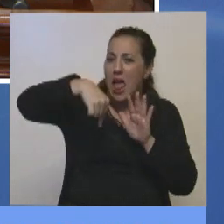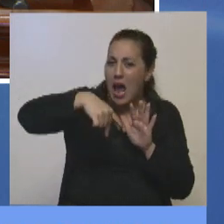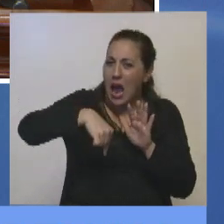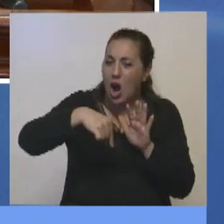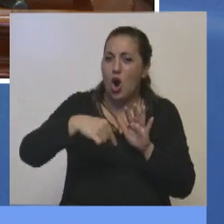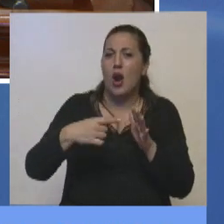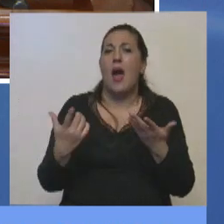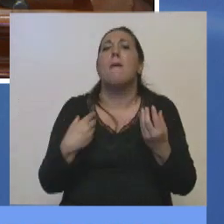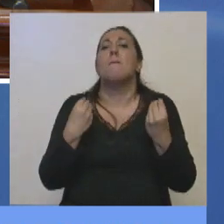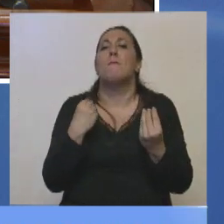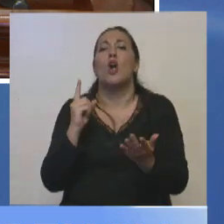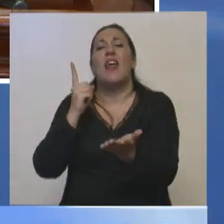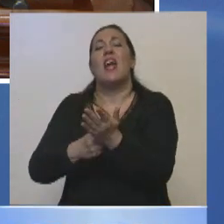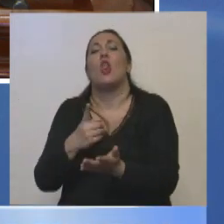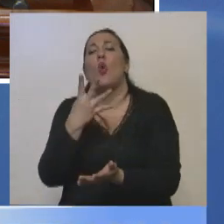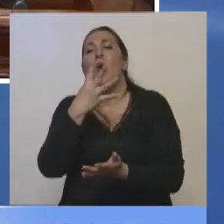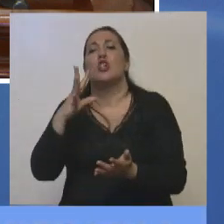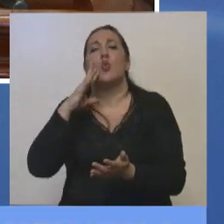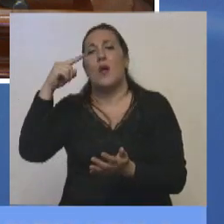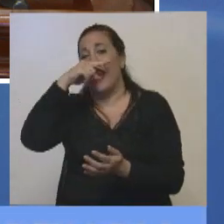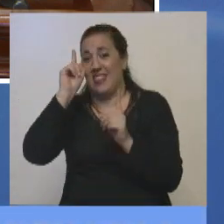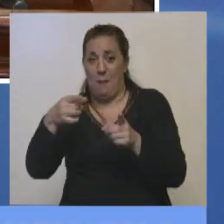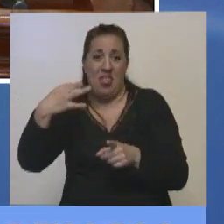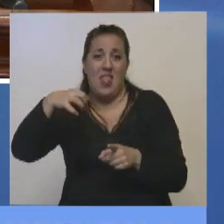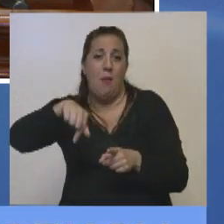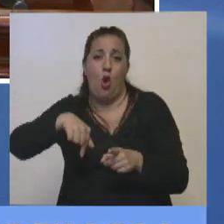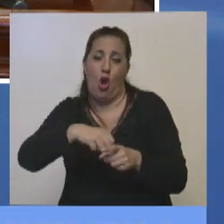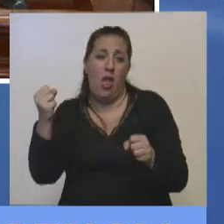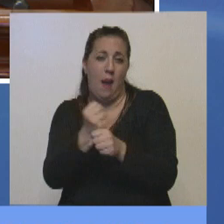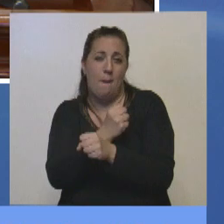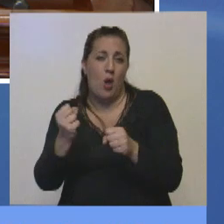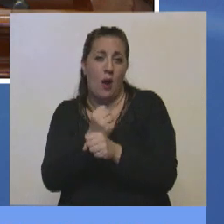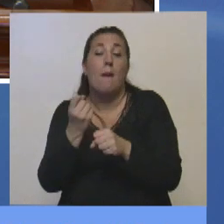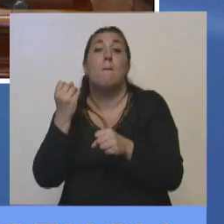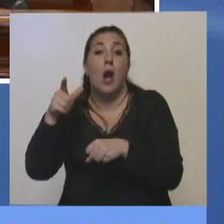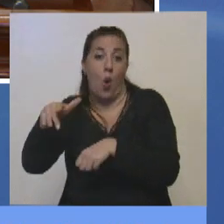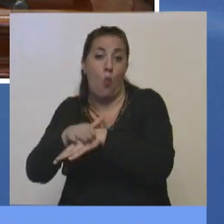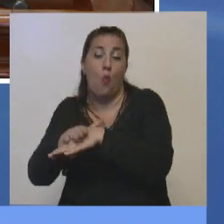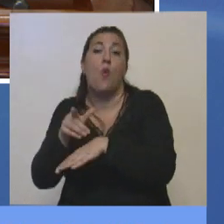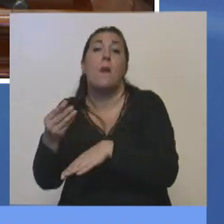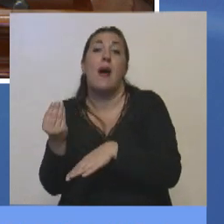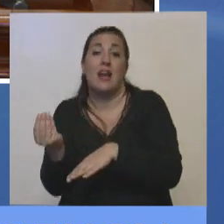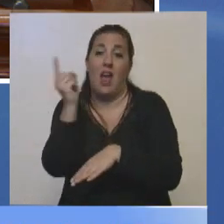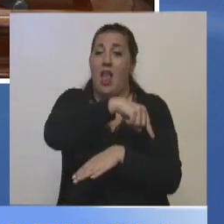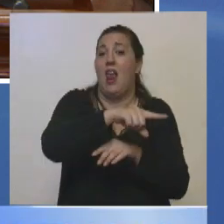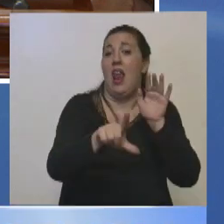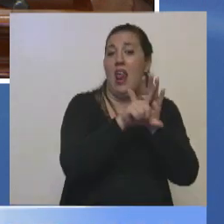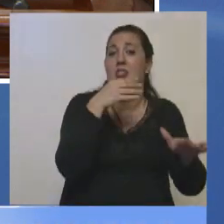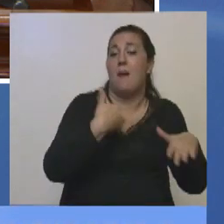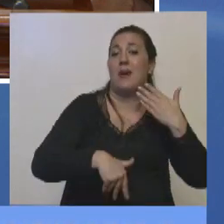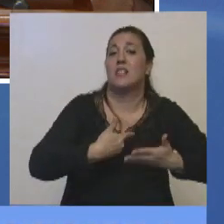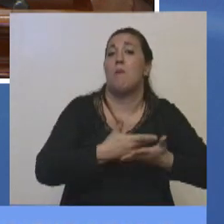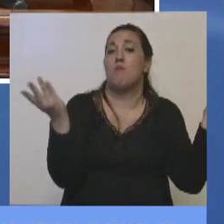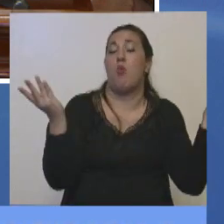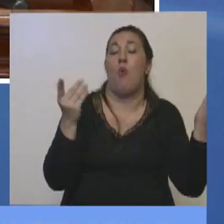jugamos al decreto 457 que también hay que aprobarlo hoy pero es la consecuencia primero de la ley de emergencia pública y